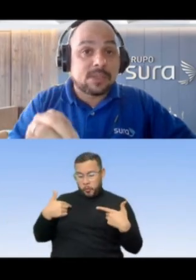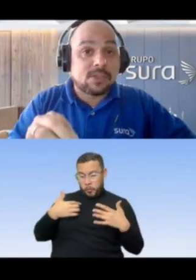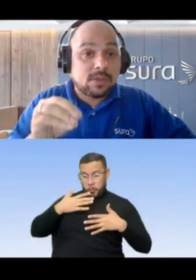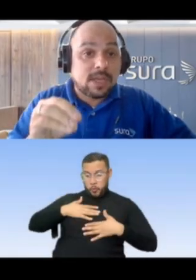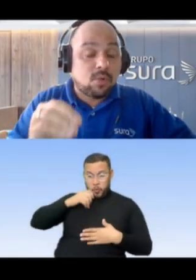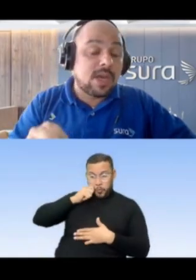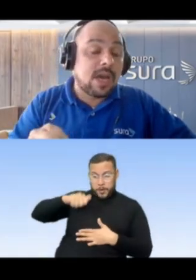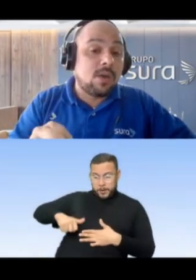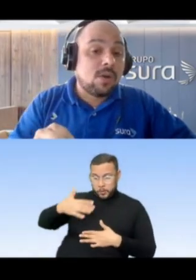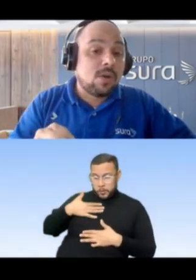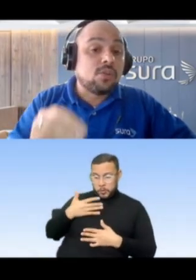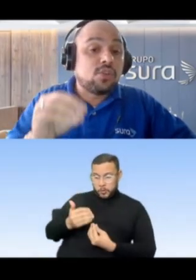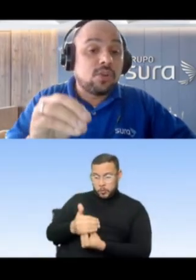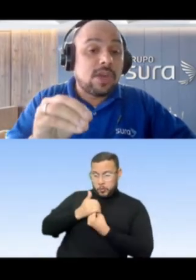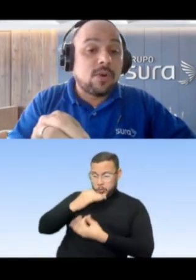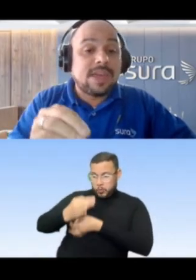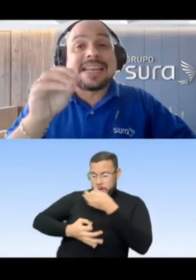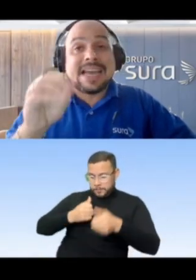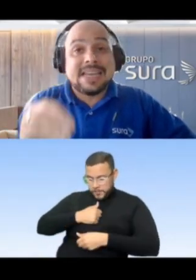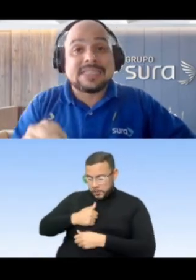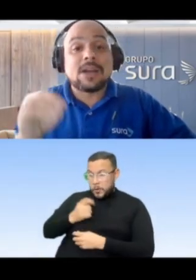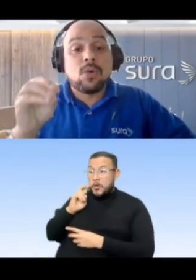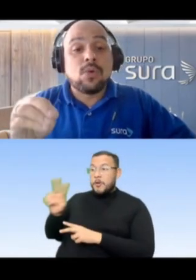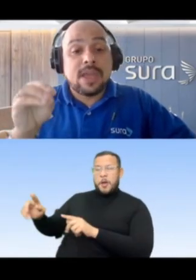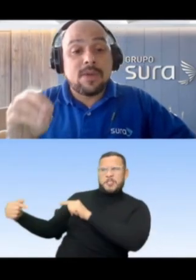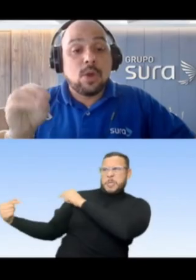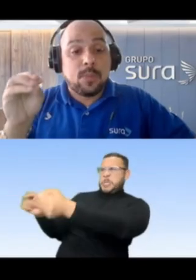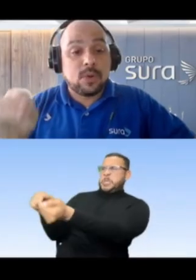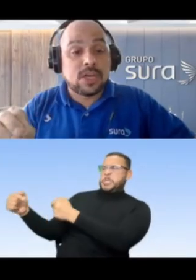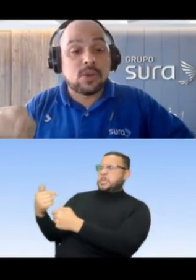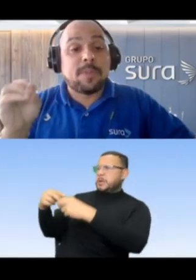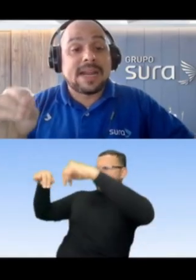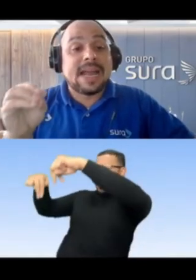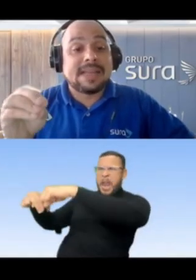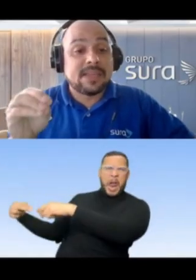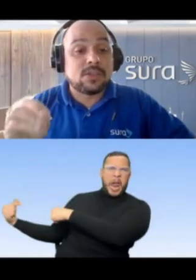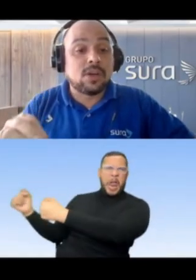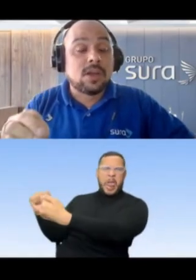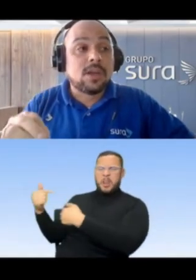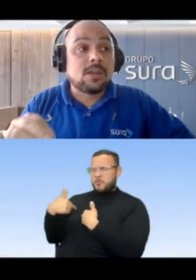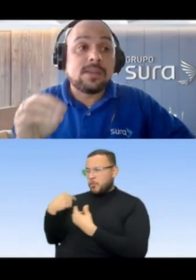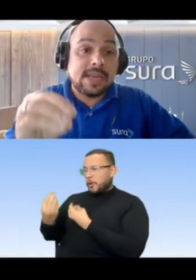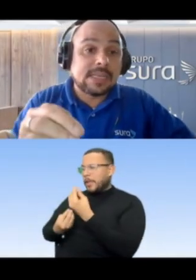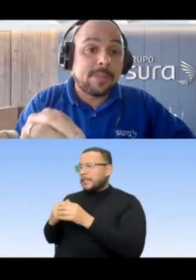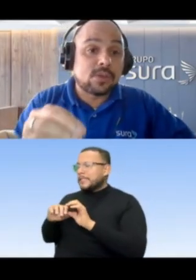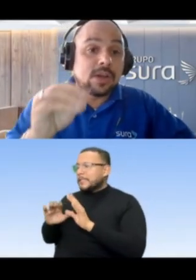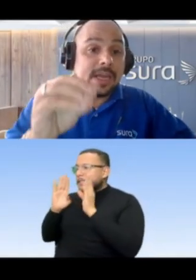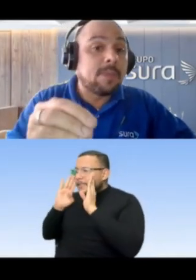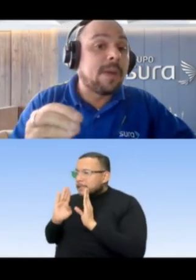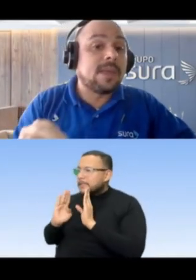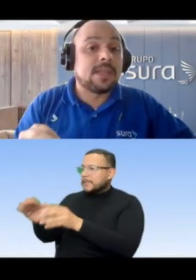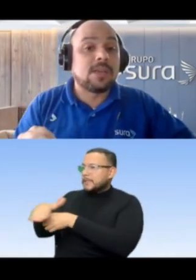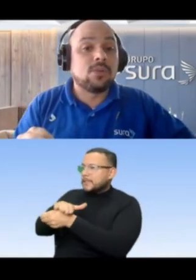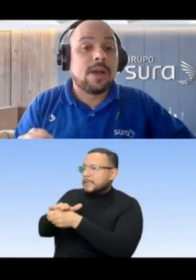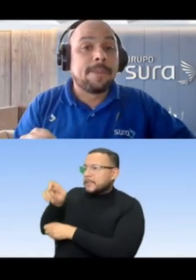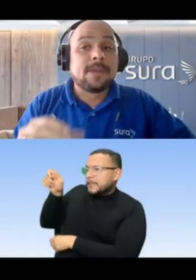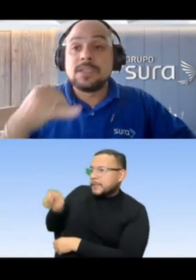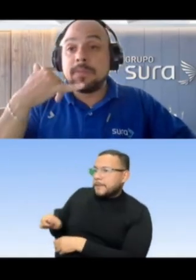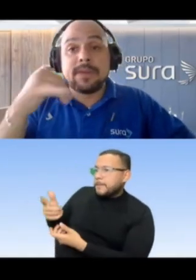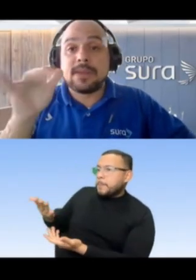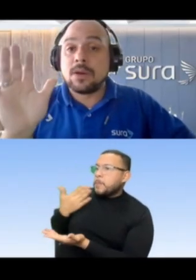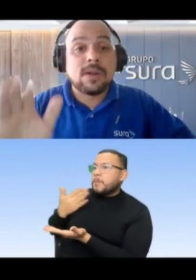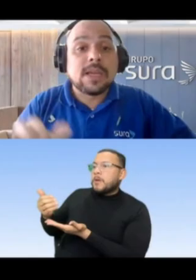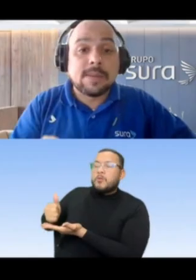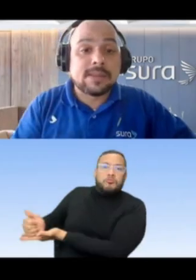aspecto de preservación del cuidado, yo debo de realizar un debido proceso para la atención de esa persona y pedirle